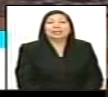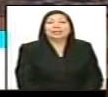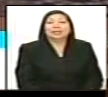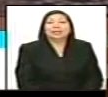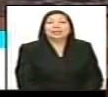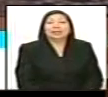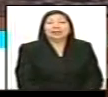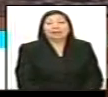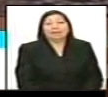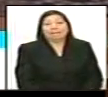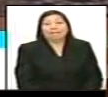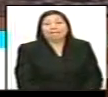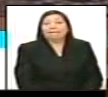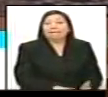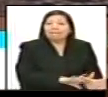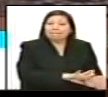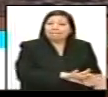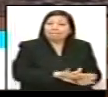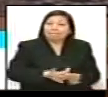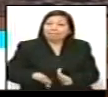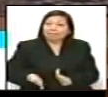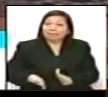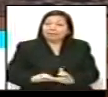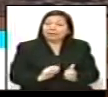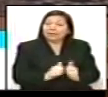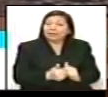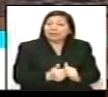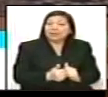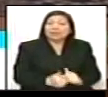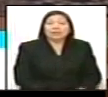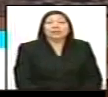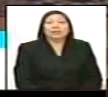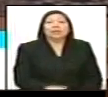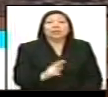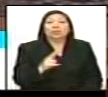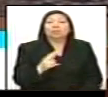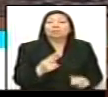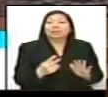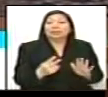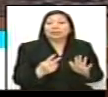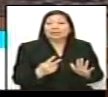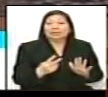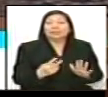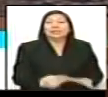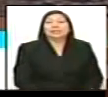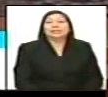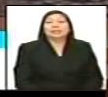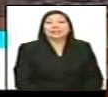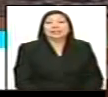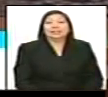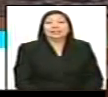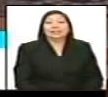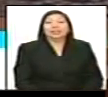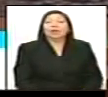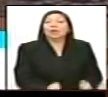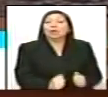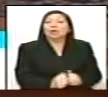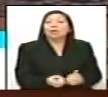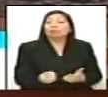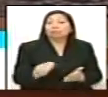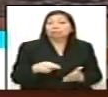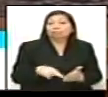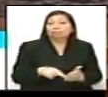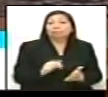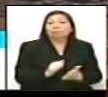algo que nos quitó lamentablemente la reforma del 2017, que es contar con acceso